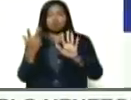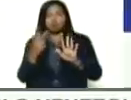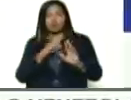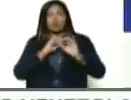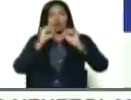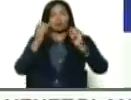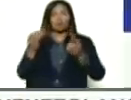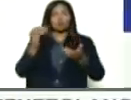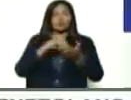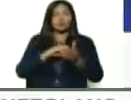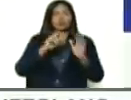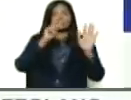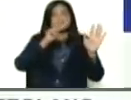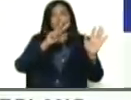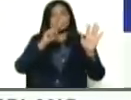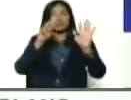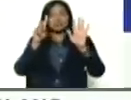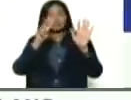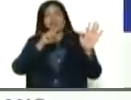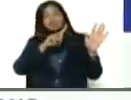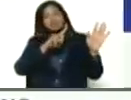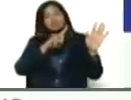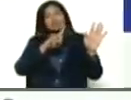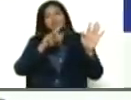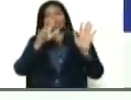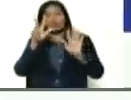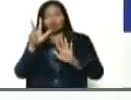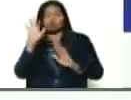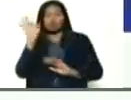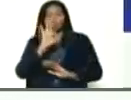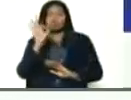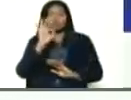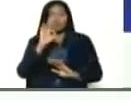ganamos con el 68 por ciento de los votos